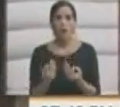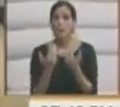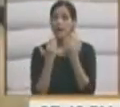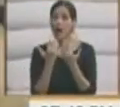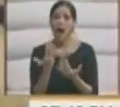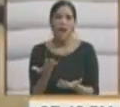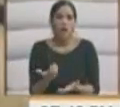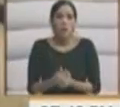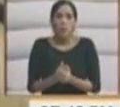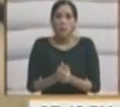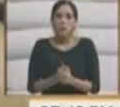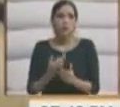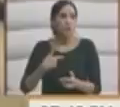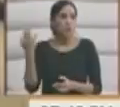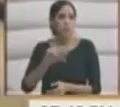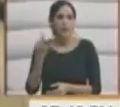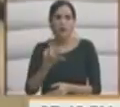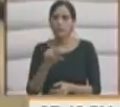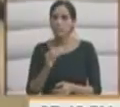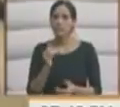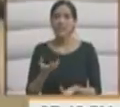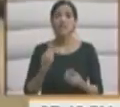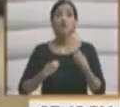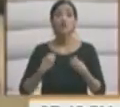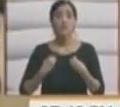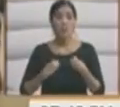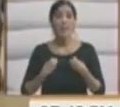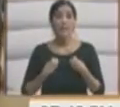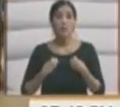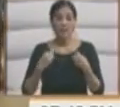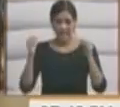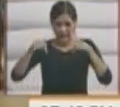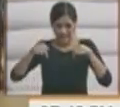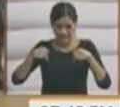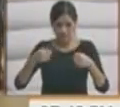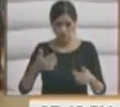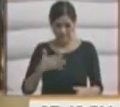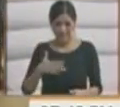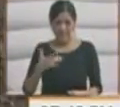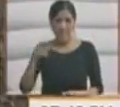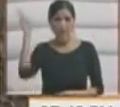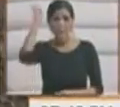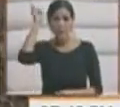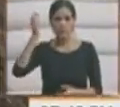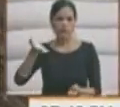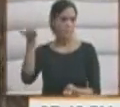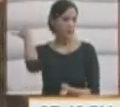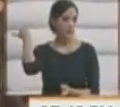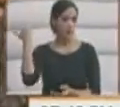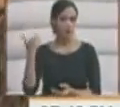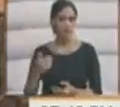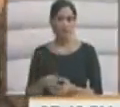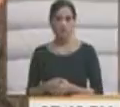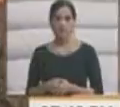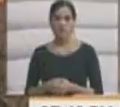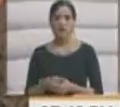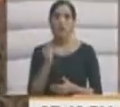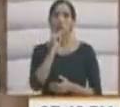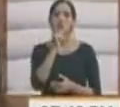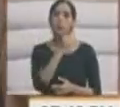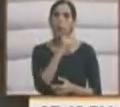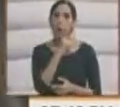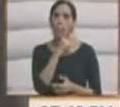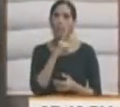calidad. Pues ya el sufrimiento que pasé aquí en Perú, ya eso quedó en el pasado. Sus nombres sonaban como un